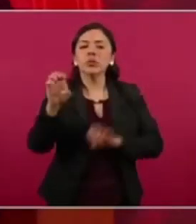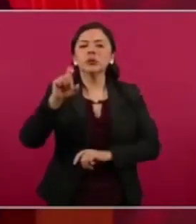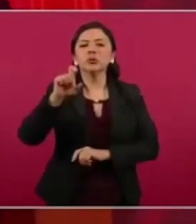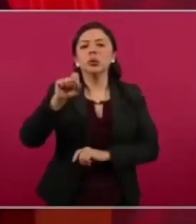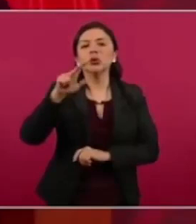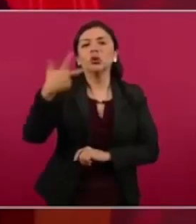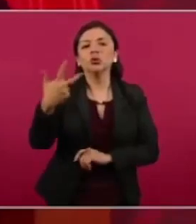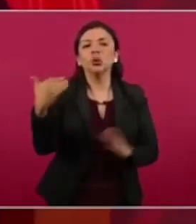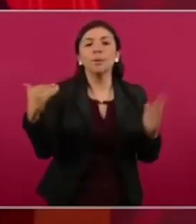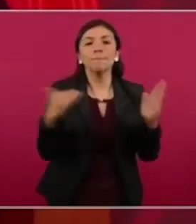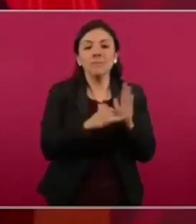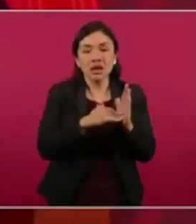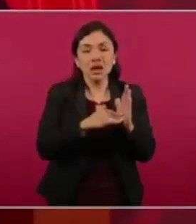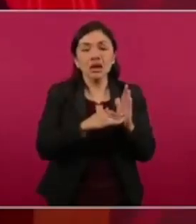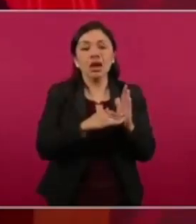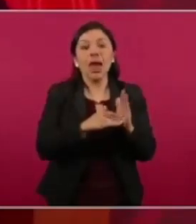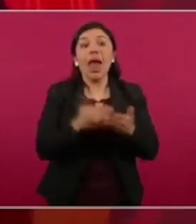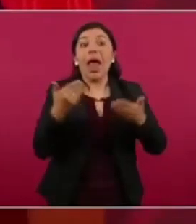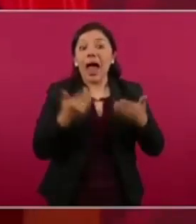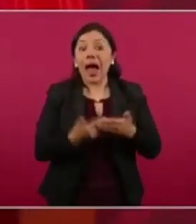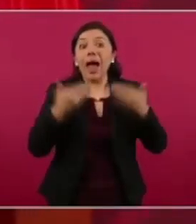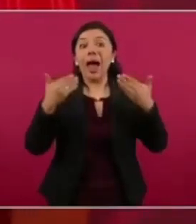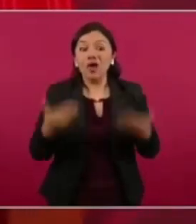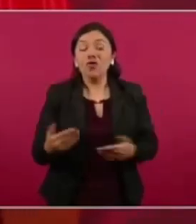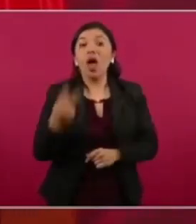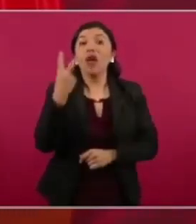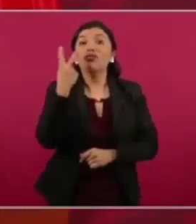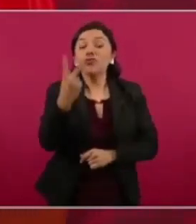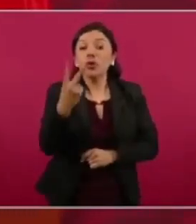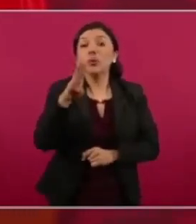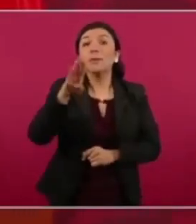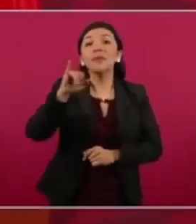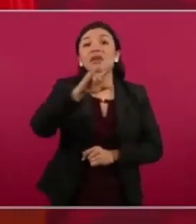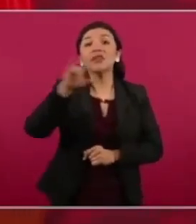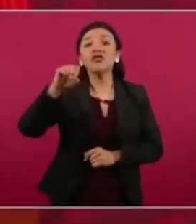1.928.000. Ahora llevamos